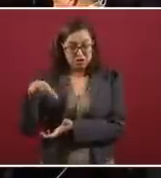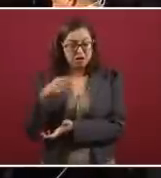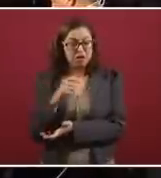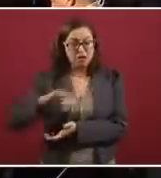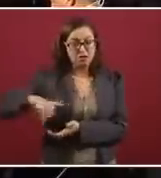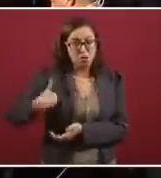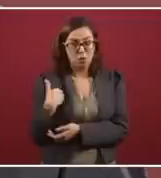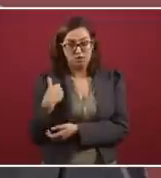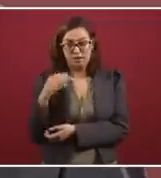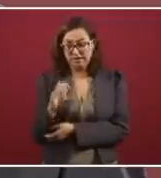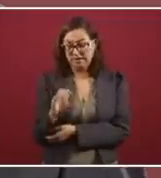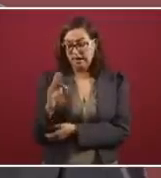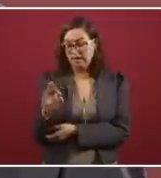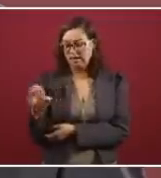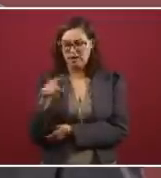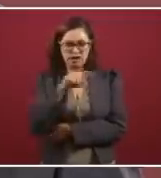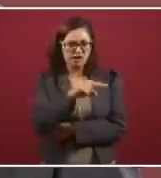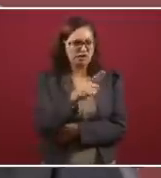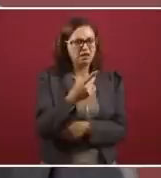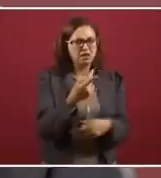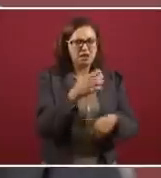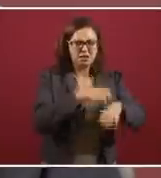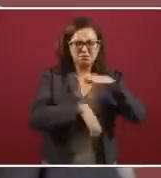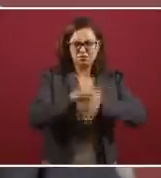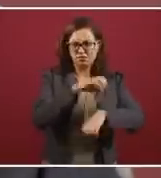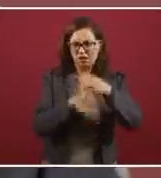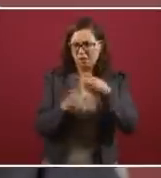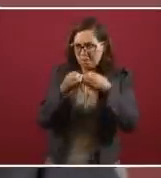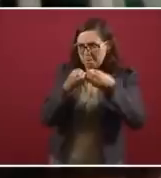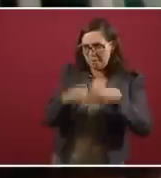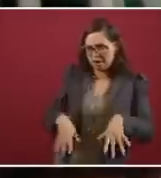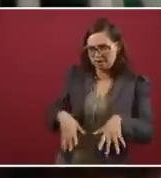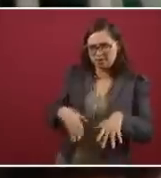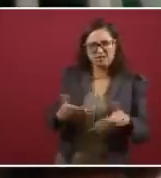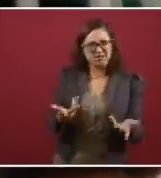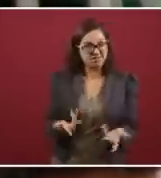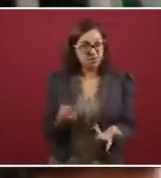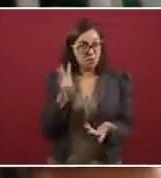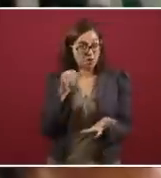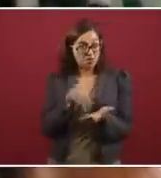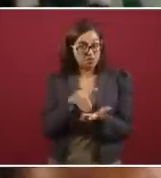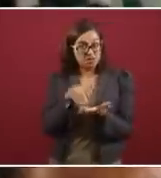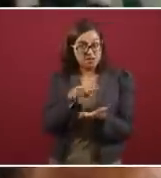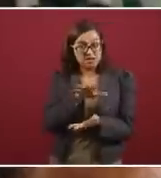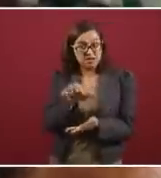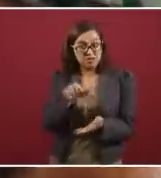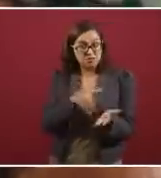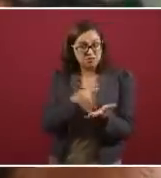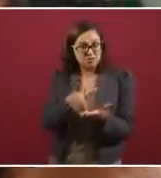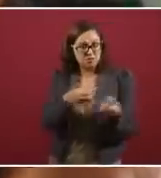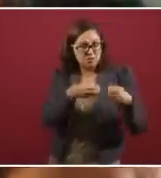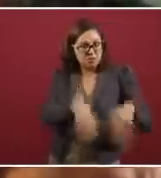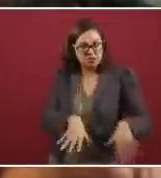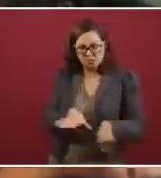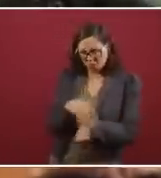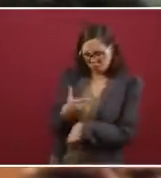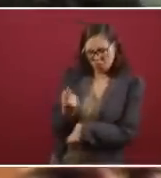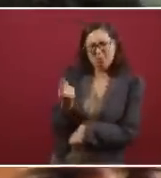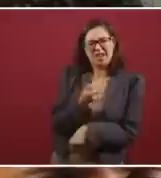privada. ¿Por qué aceptar la iniciativa privada, perder esos $4,500 millones, si esto